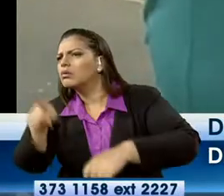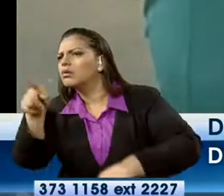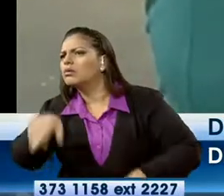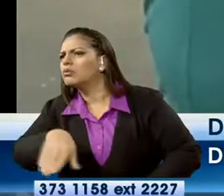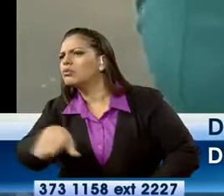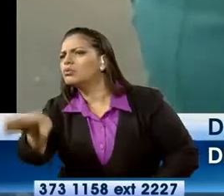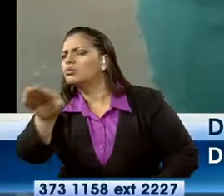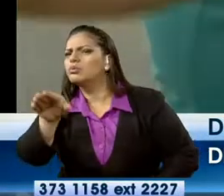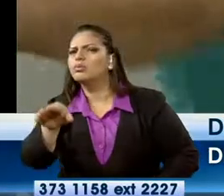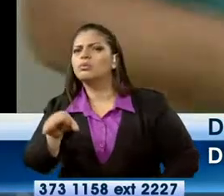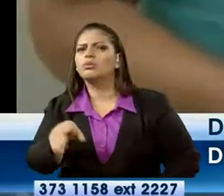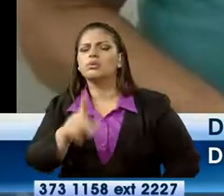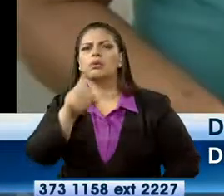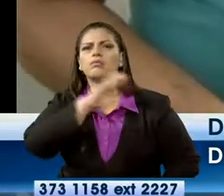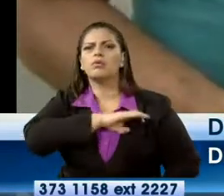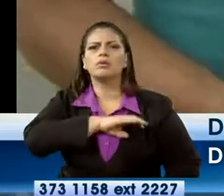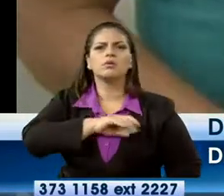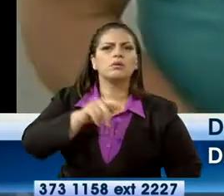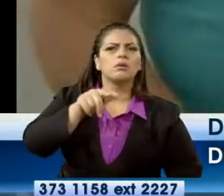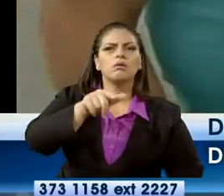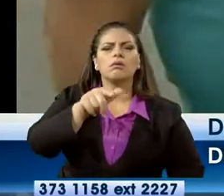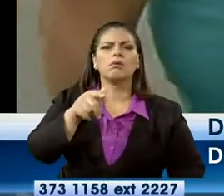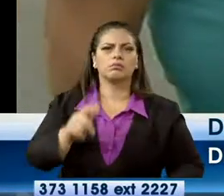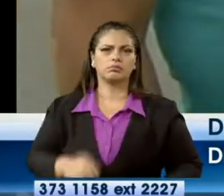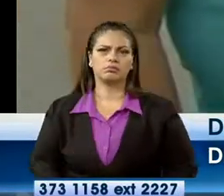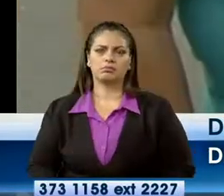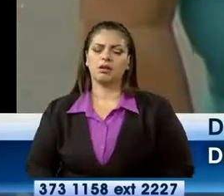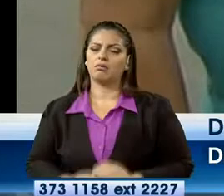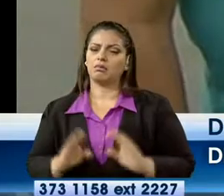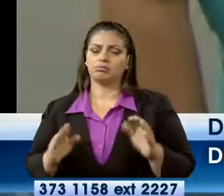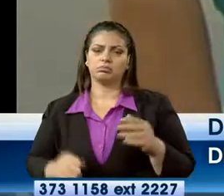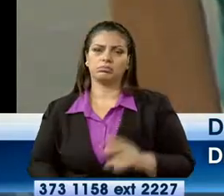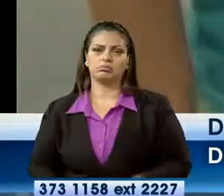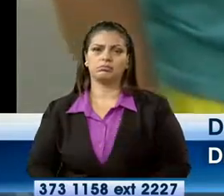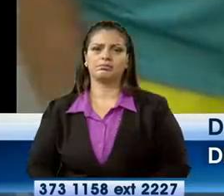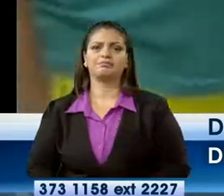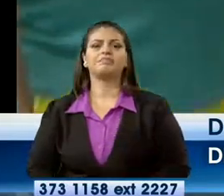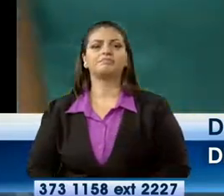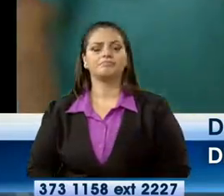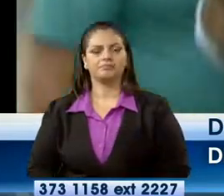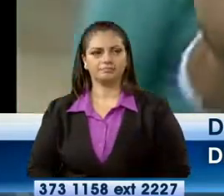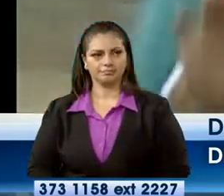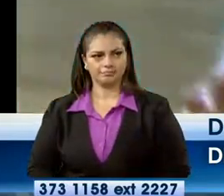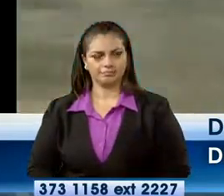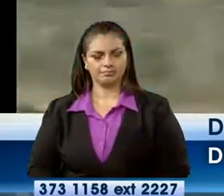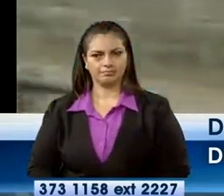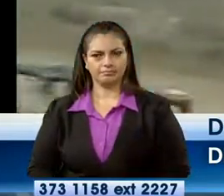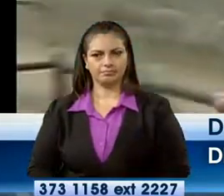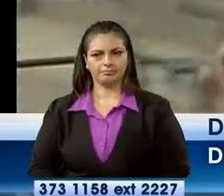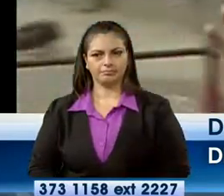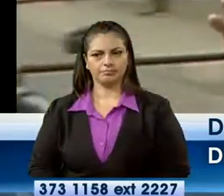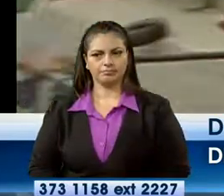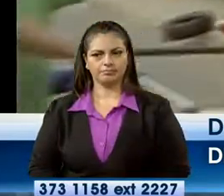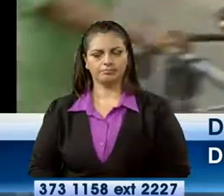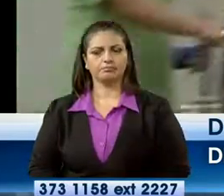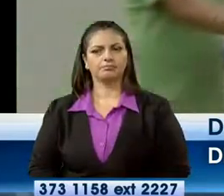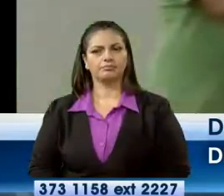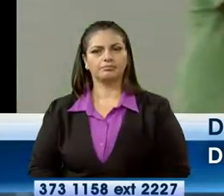por tanto, la policía pasó para abajo. Bien, hagamos una cosa y ya vamos a conversar más de eso. Antes quisiera hacer hincapié de algo.